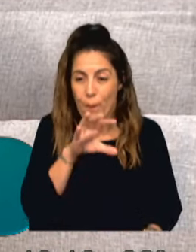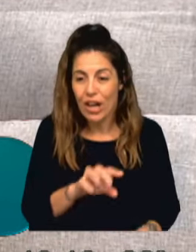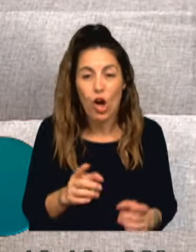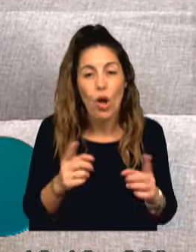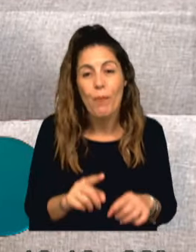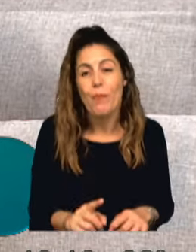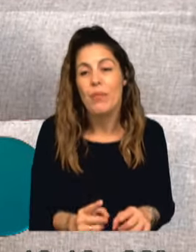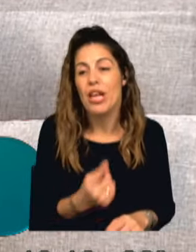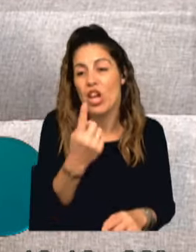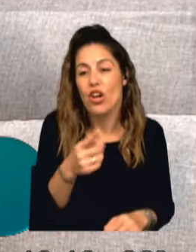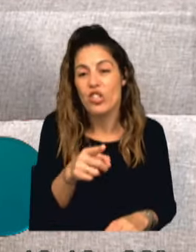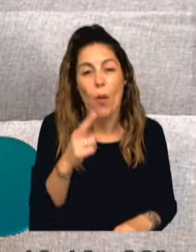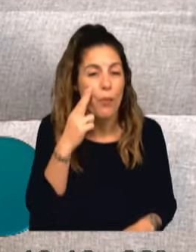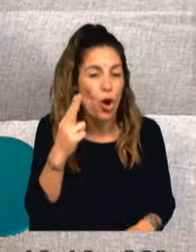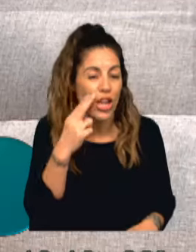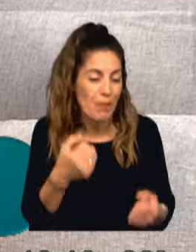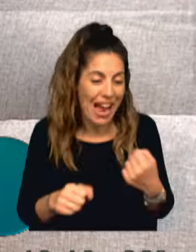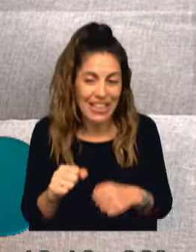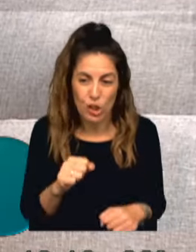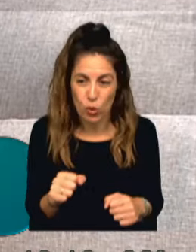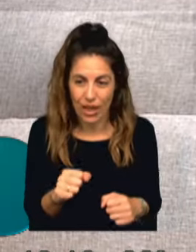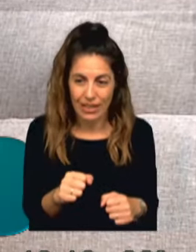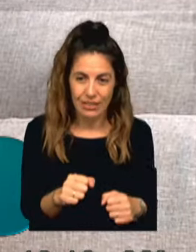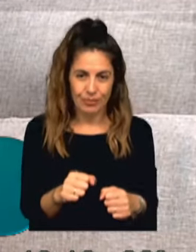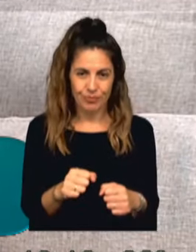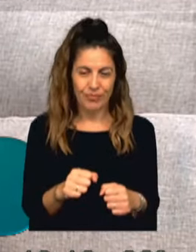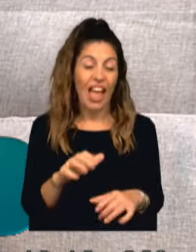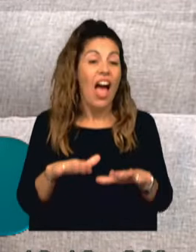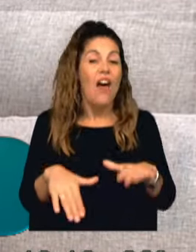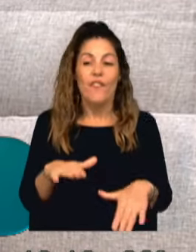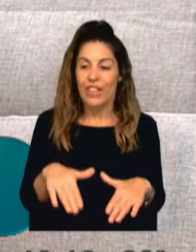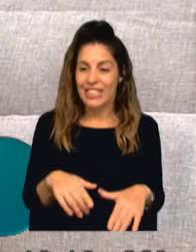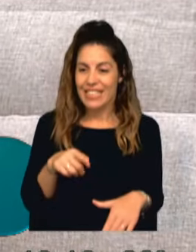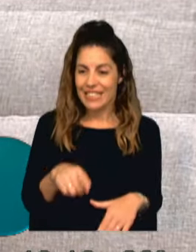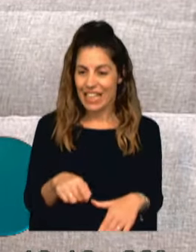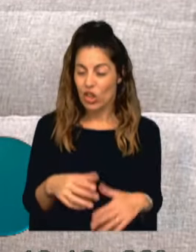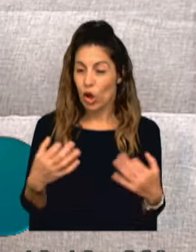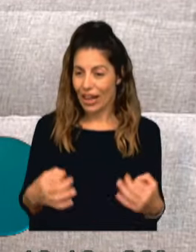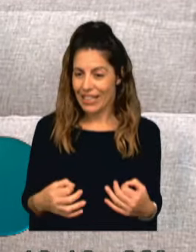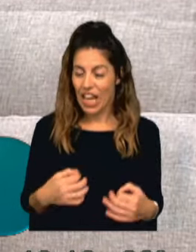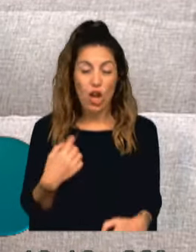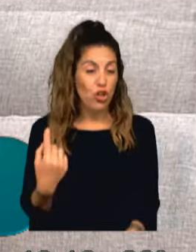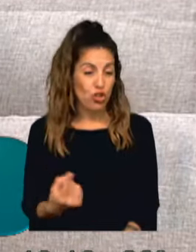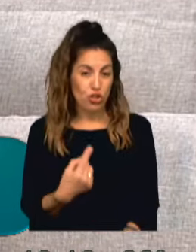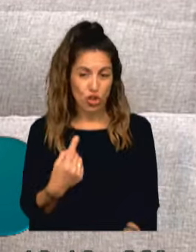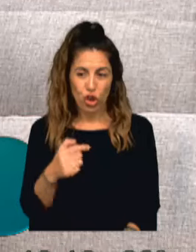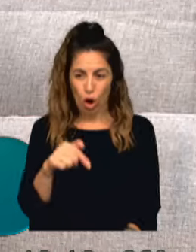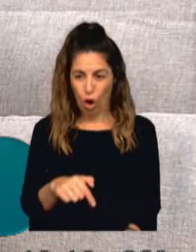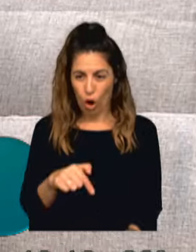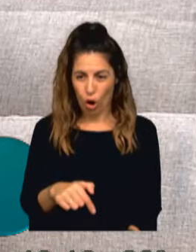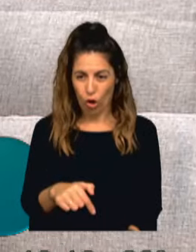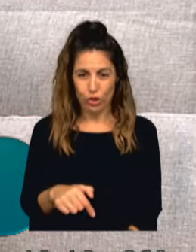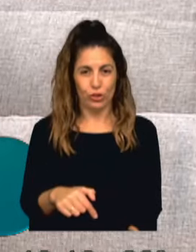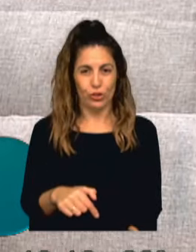que puede aparecer son esos problemas que son articulares a veces y esto en realidad nosotros hoy en día día hay